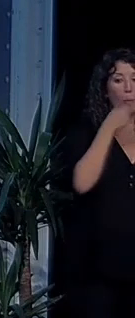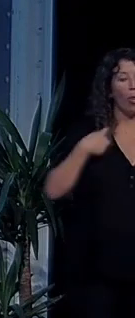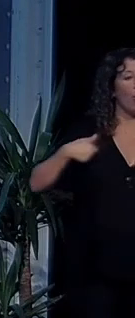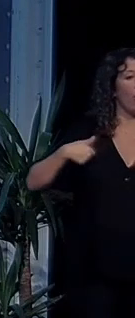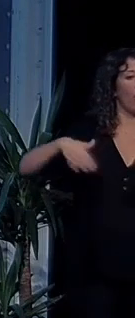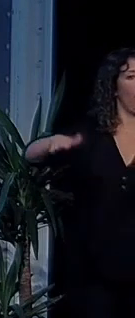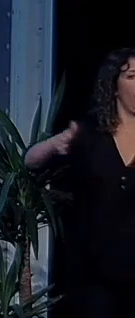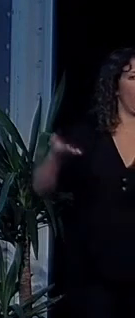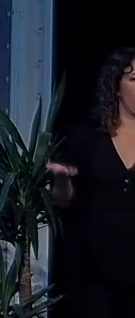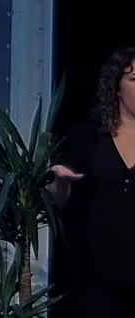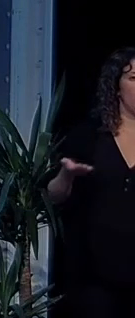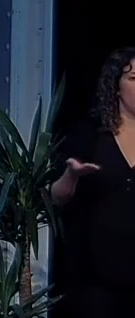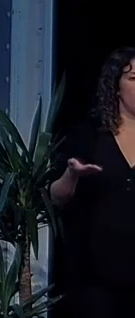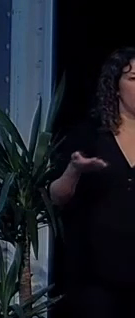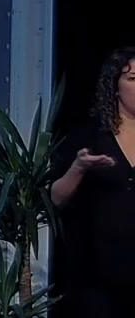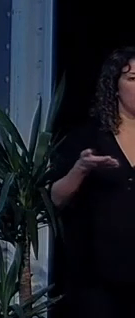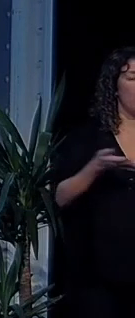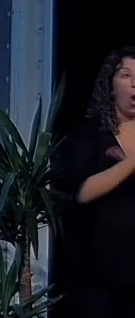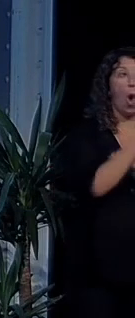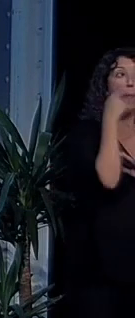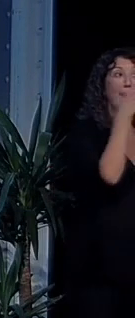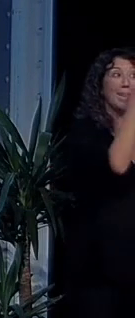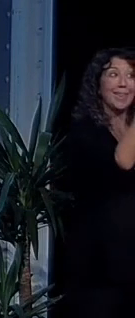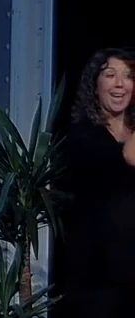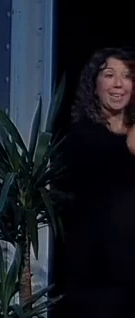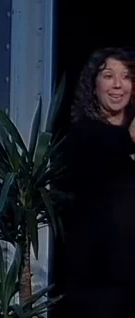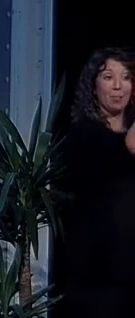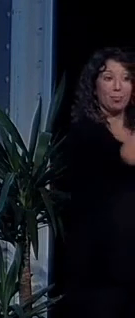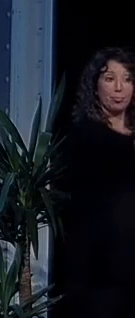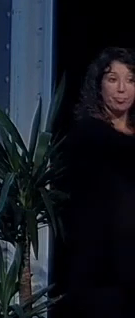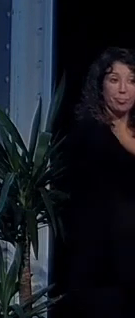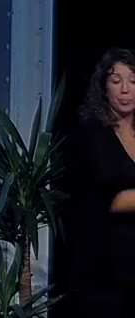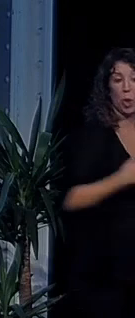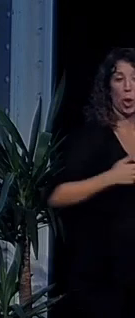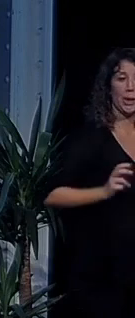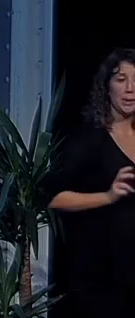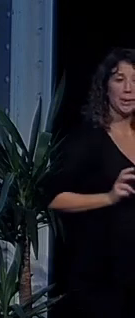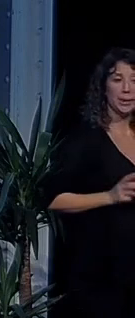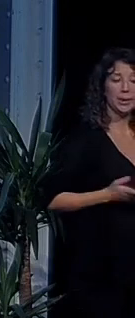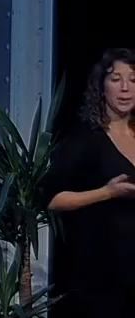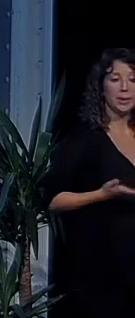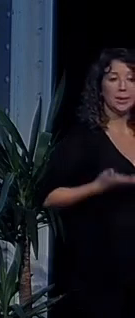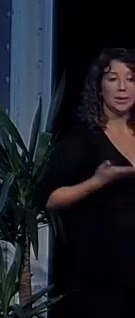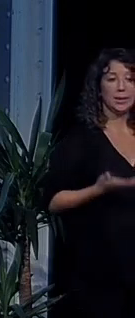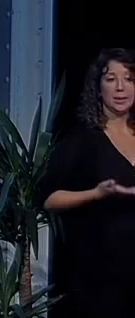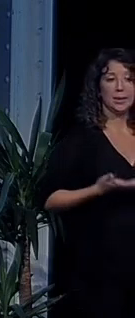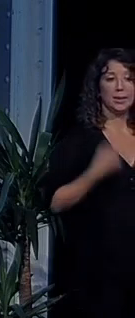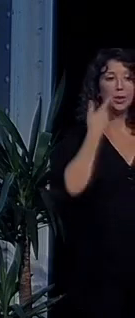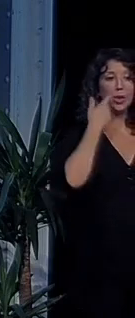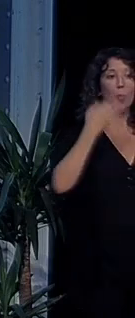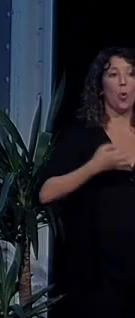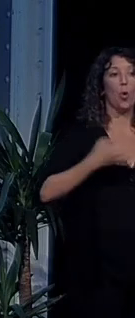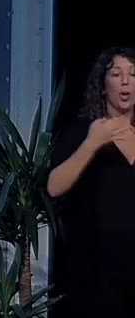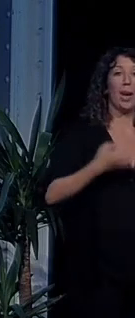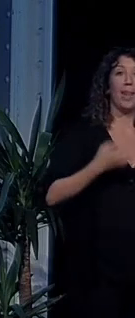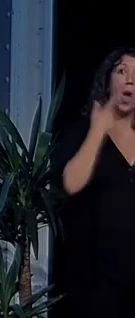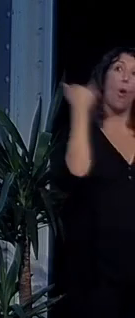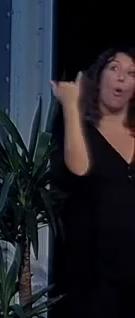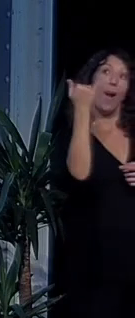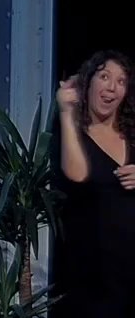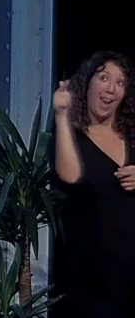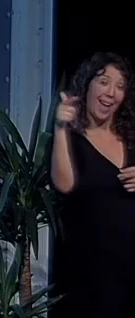a los... porque los hombres no se quedan en casa, ¿no? Ese es el tema, ¿no? Esa es la realidad frente a lo que debería ser,